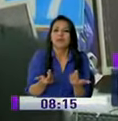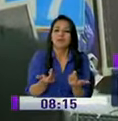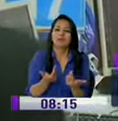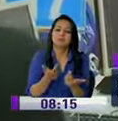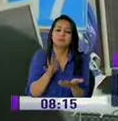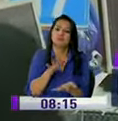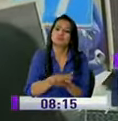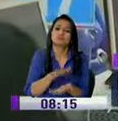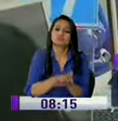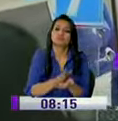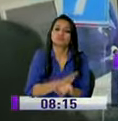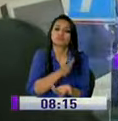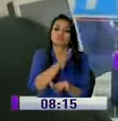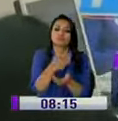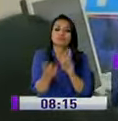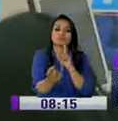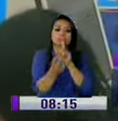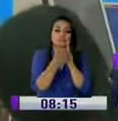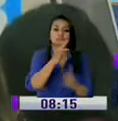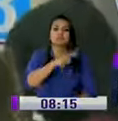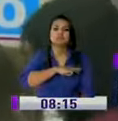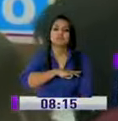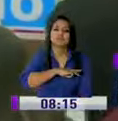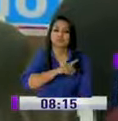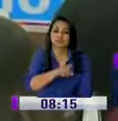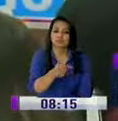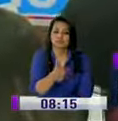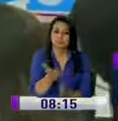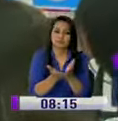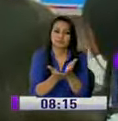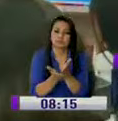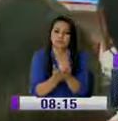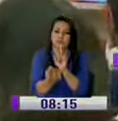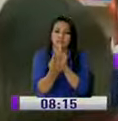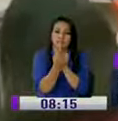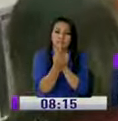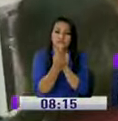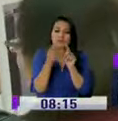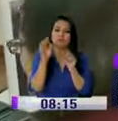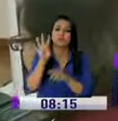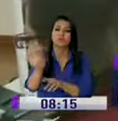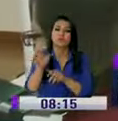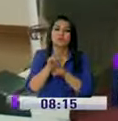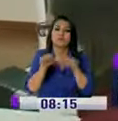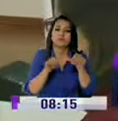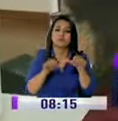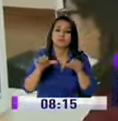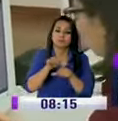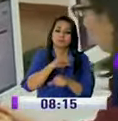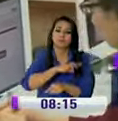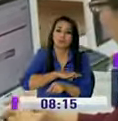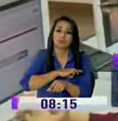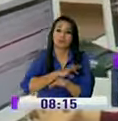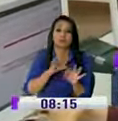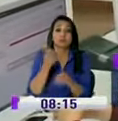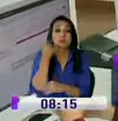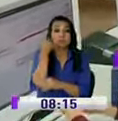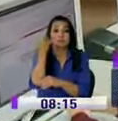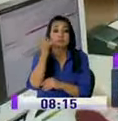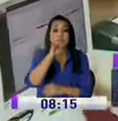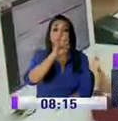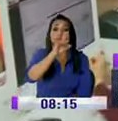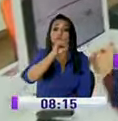debería acercarse a nuestros balcones de servicio en las 9 administraciones zonales o llamar al